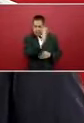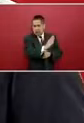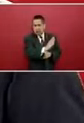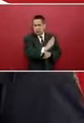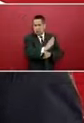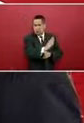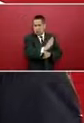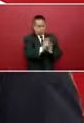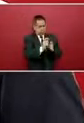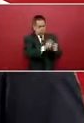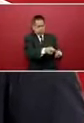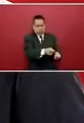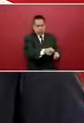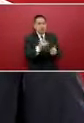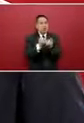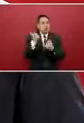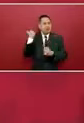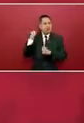Así.